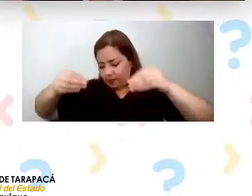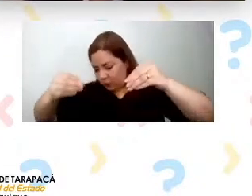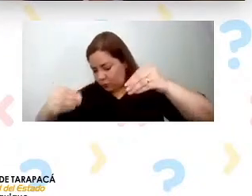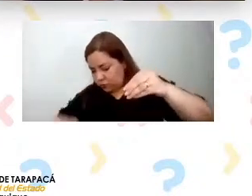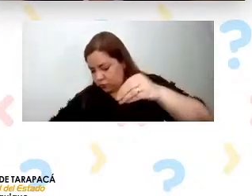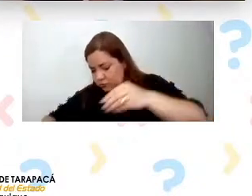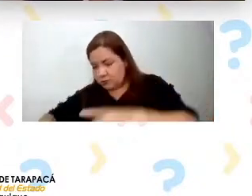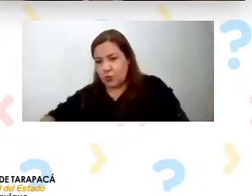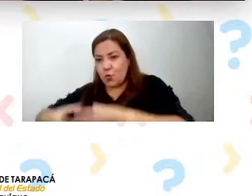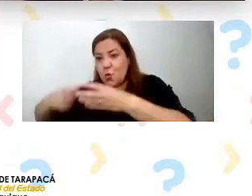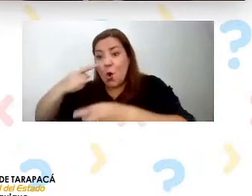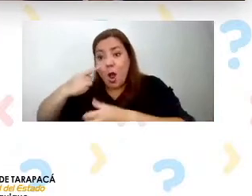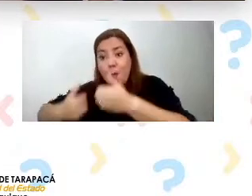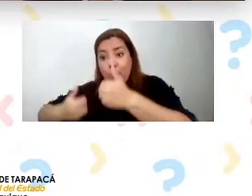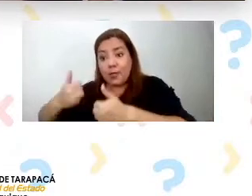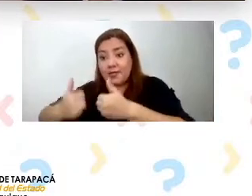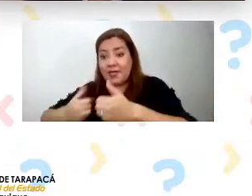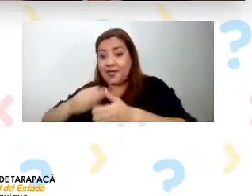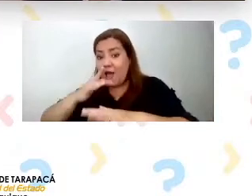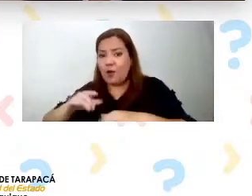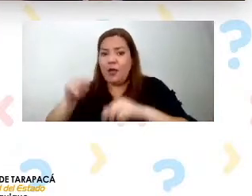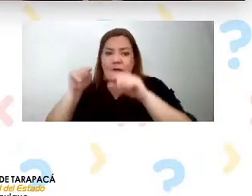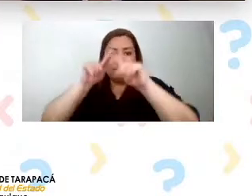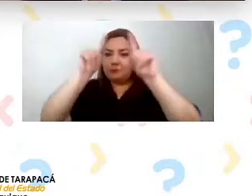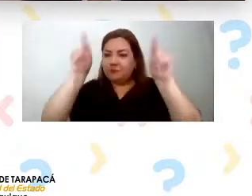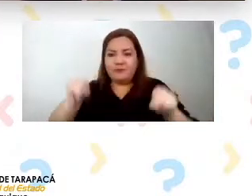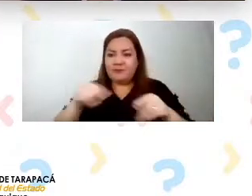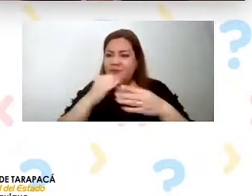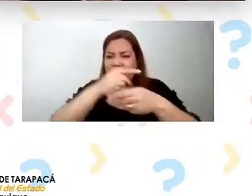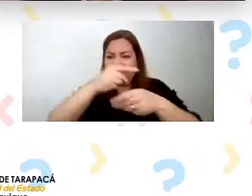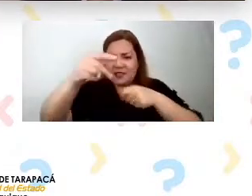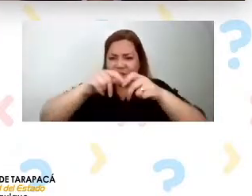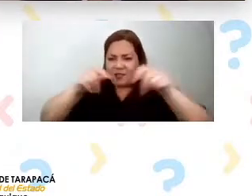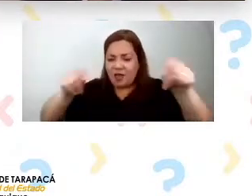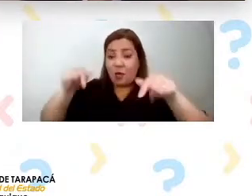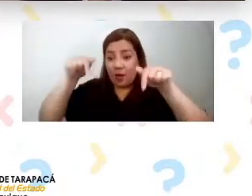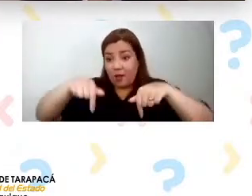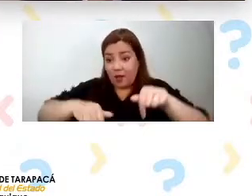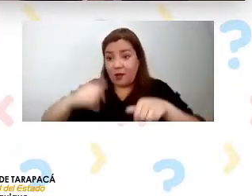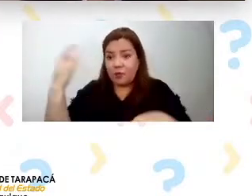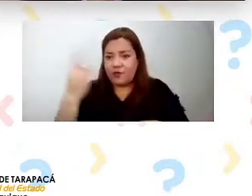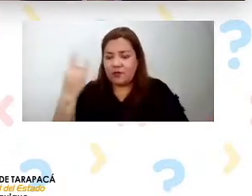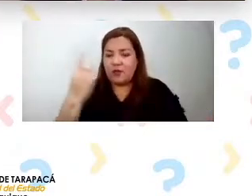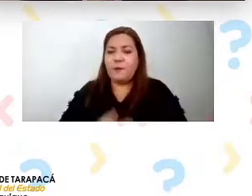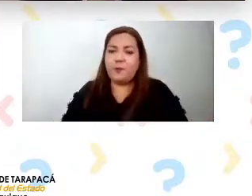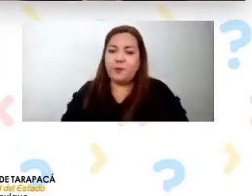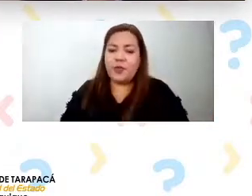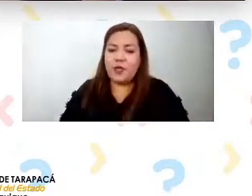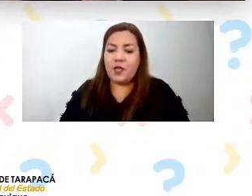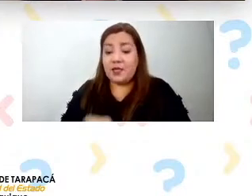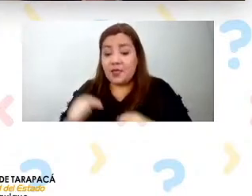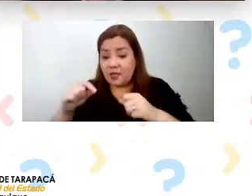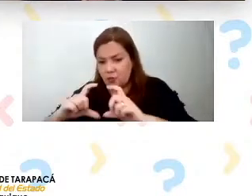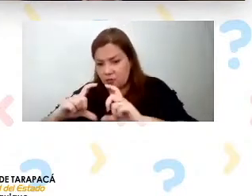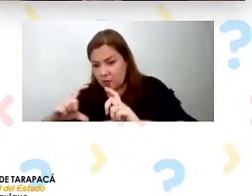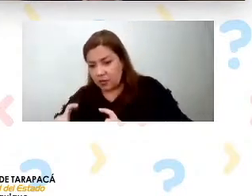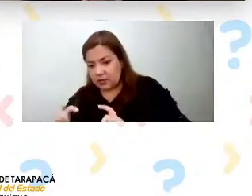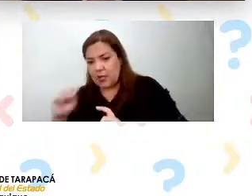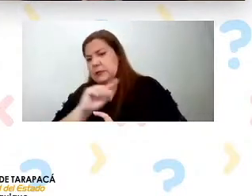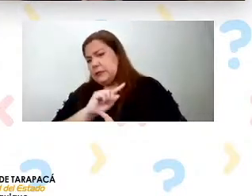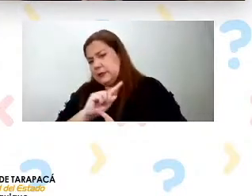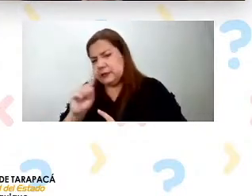de agua, todos estos diseñados aquí en la universidad. Aquí una muestra de agua sin